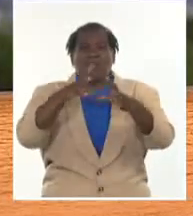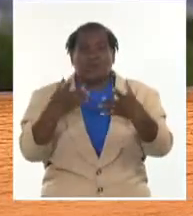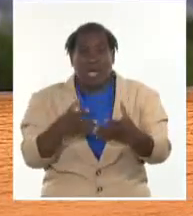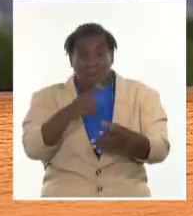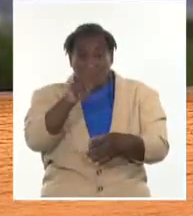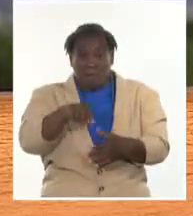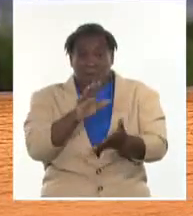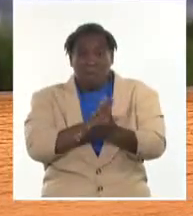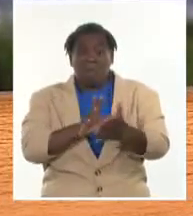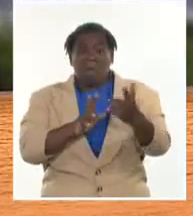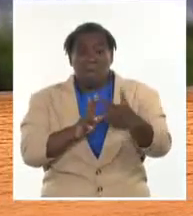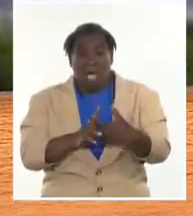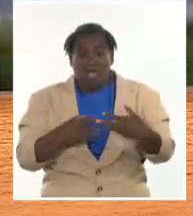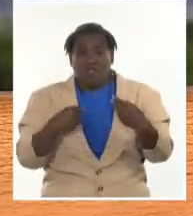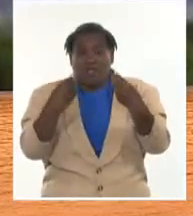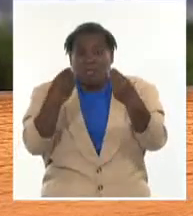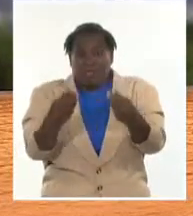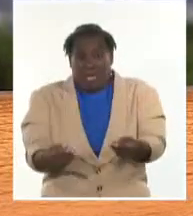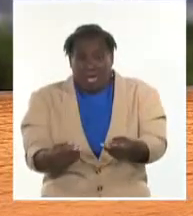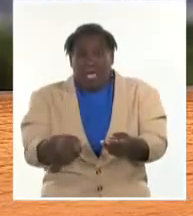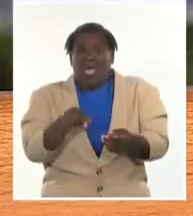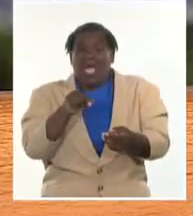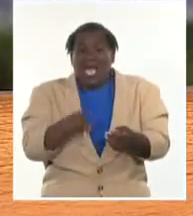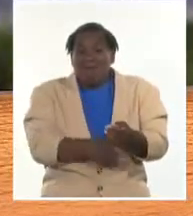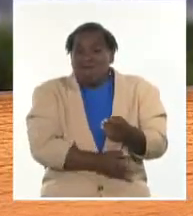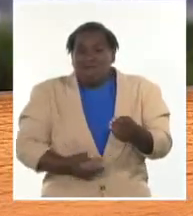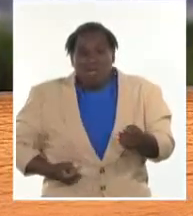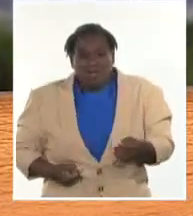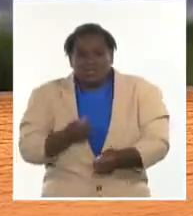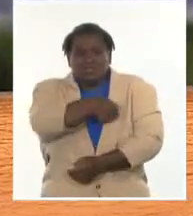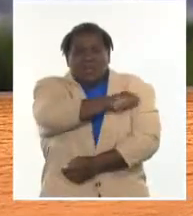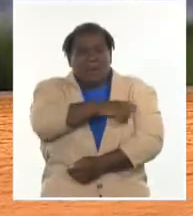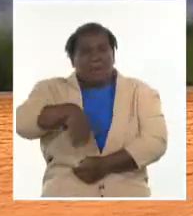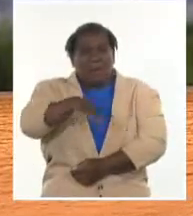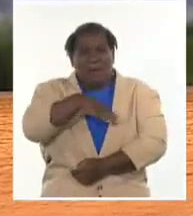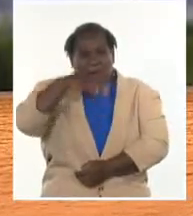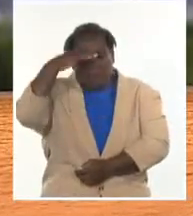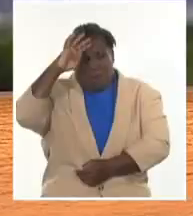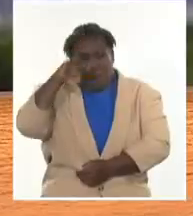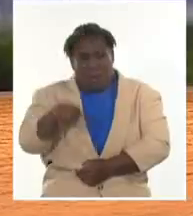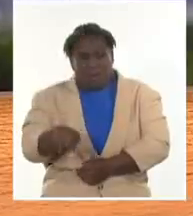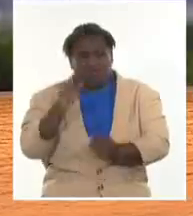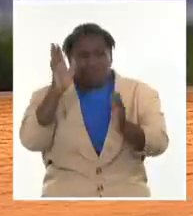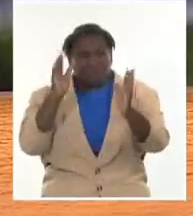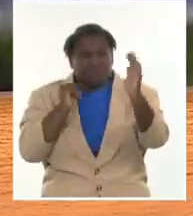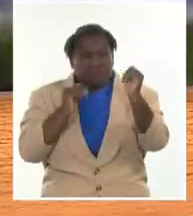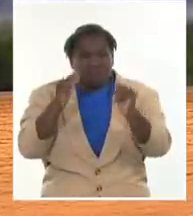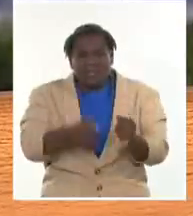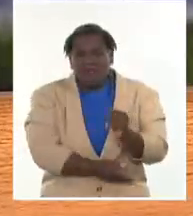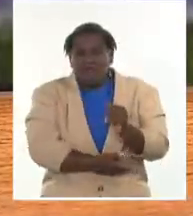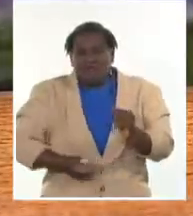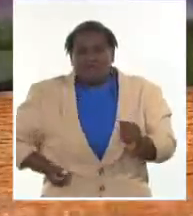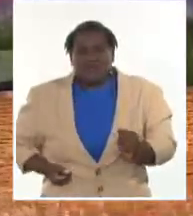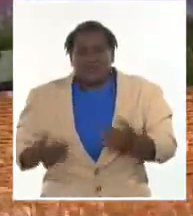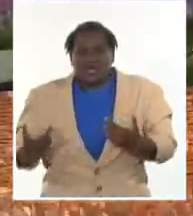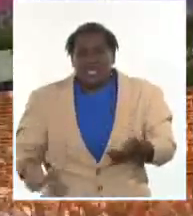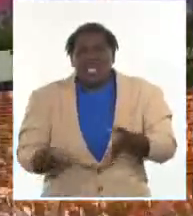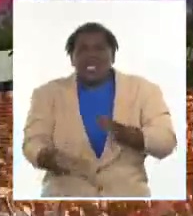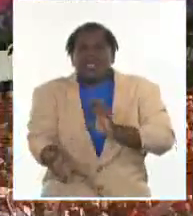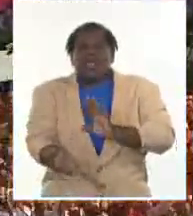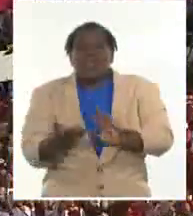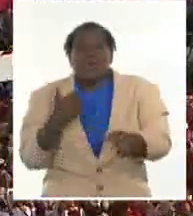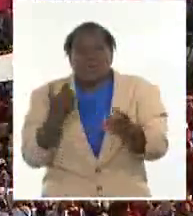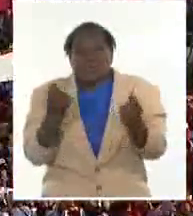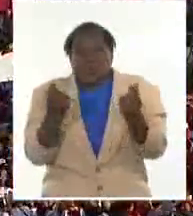la heroicidad del pueblo cubano, que concentra sus esfuerzos en la recuperación